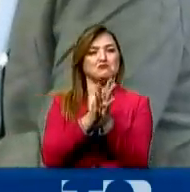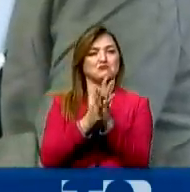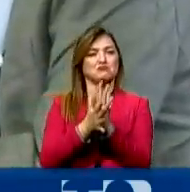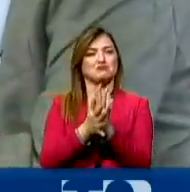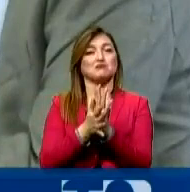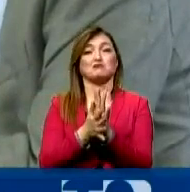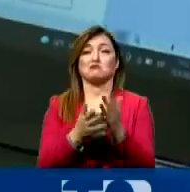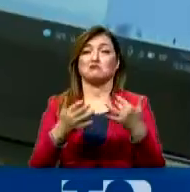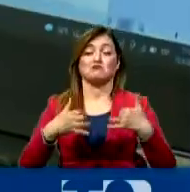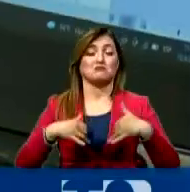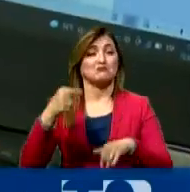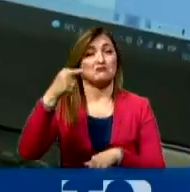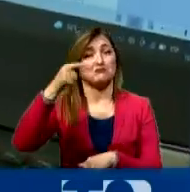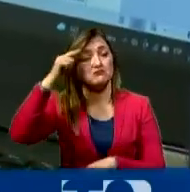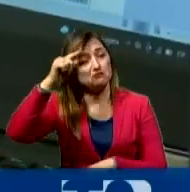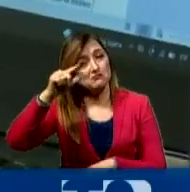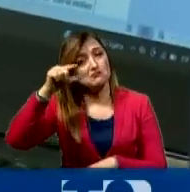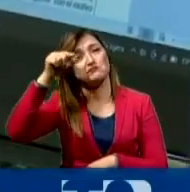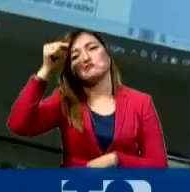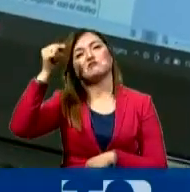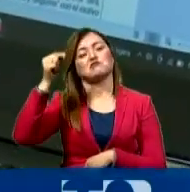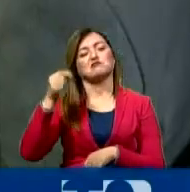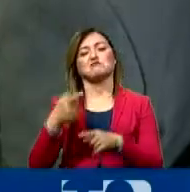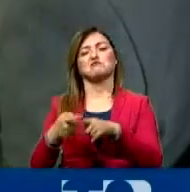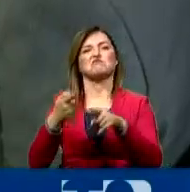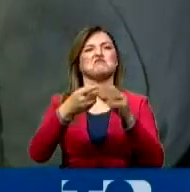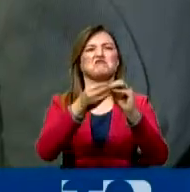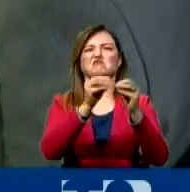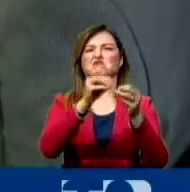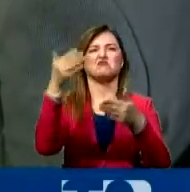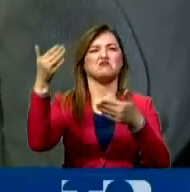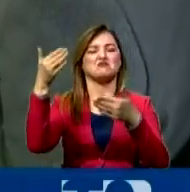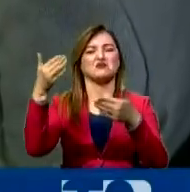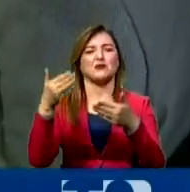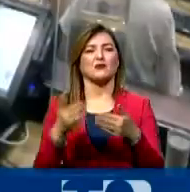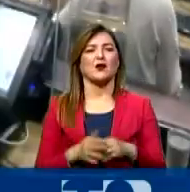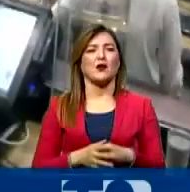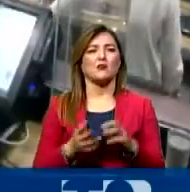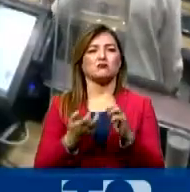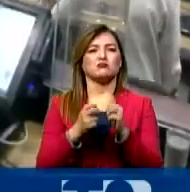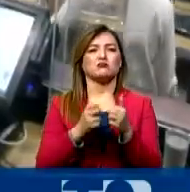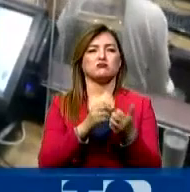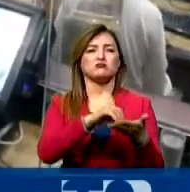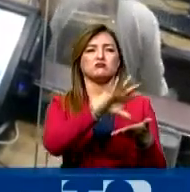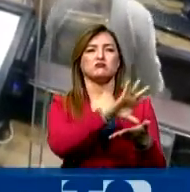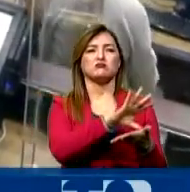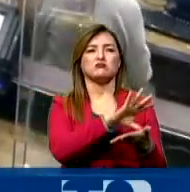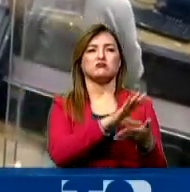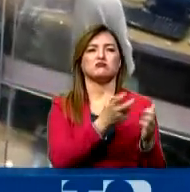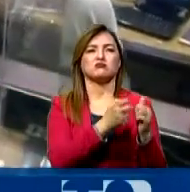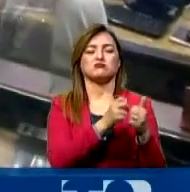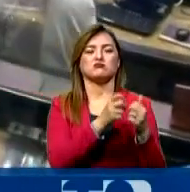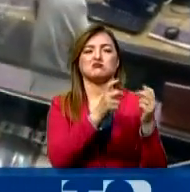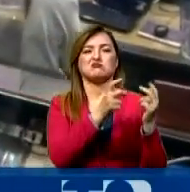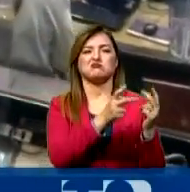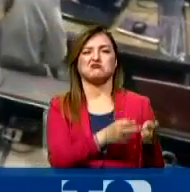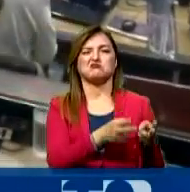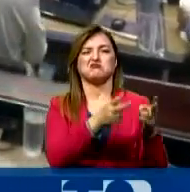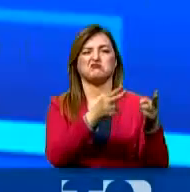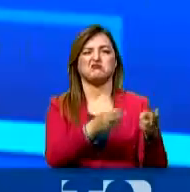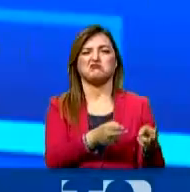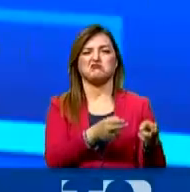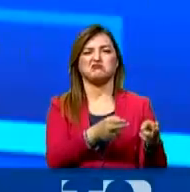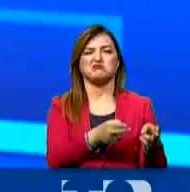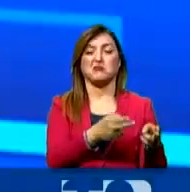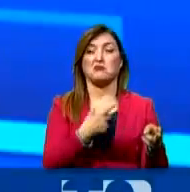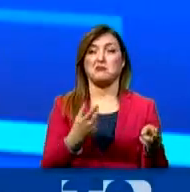probablemente el próximo gobierno, cualquiera que este sea, encontrará un parlamento disperso, fragmentado. No es que el